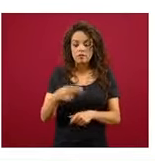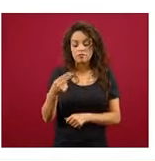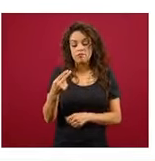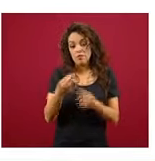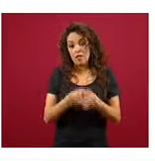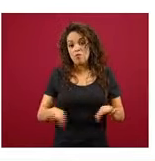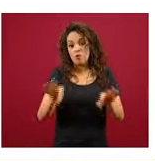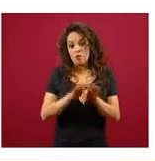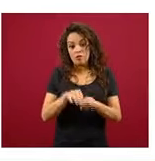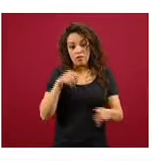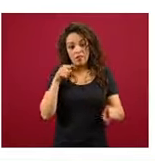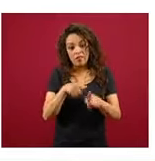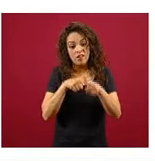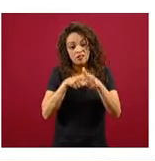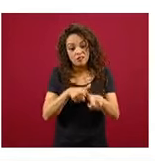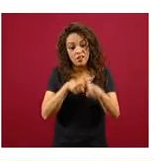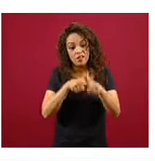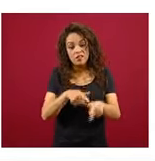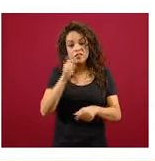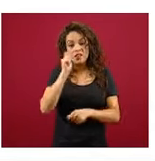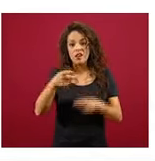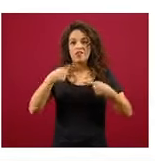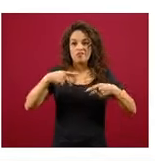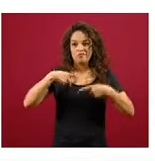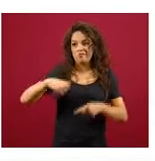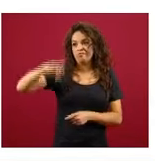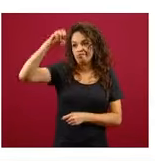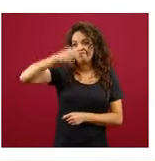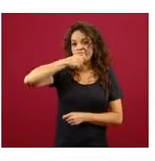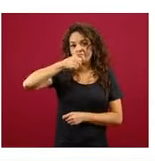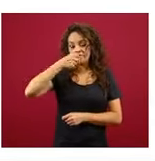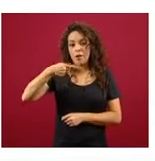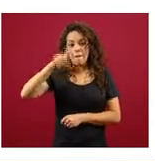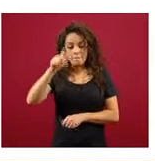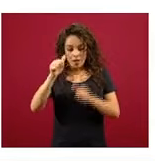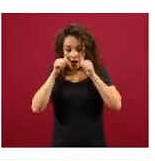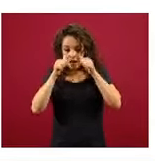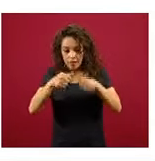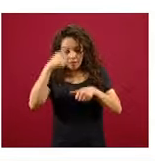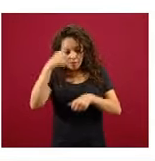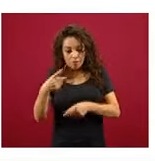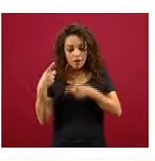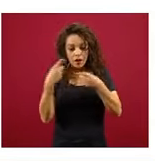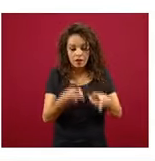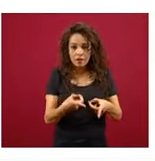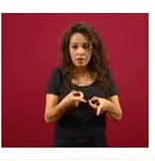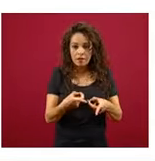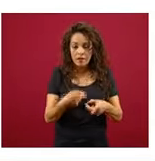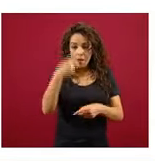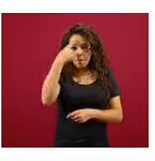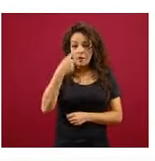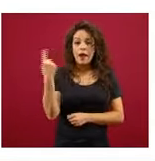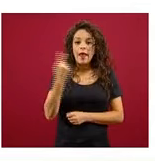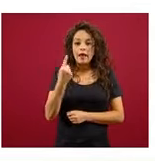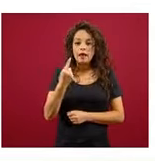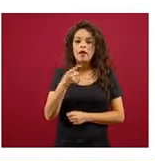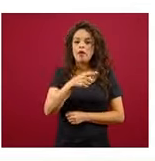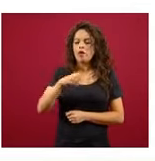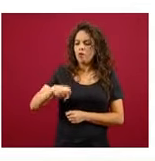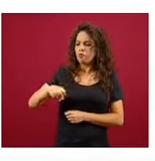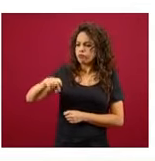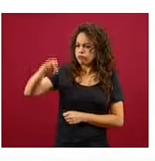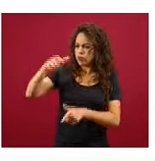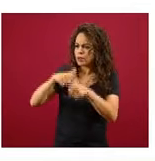mayor, pero claramente la atención y lo que se requiere para tener un envejecimiento saludable, requiere